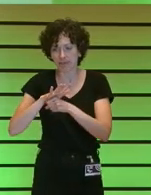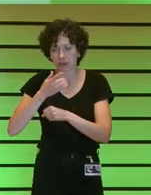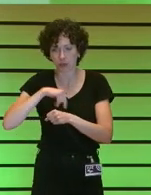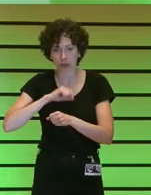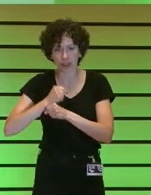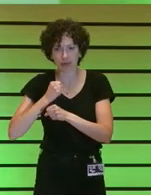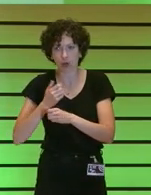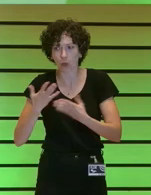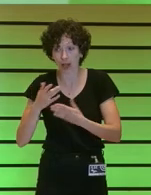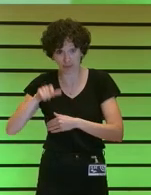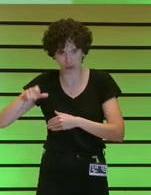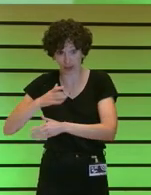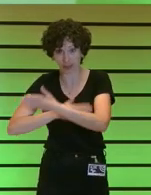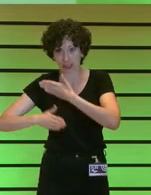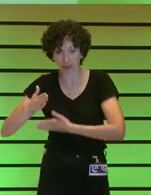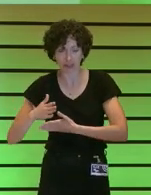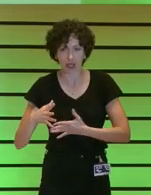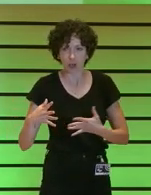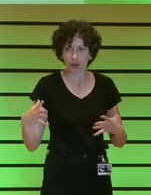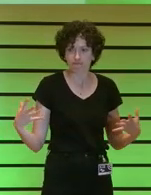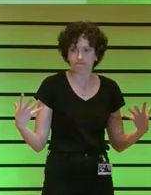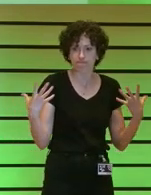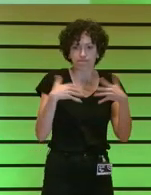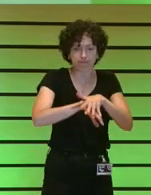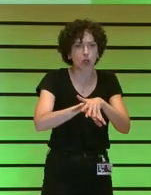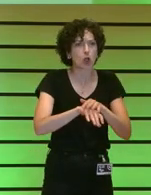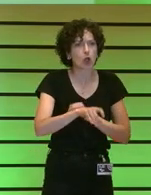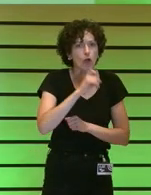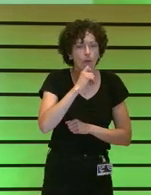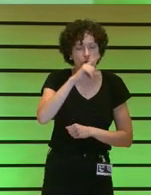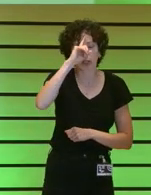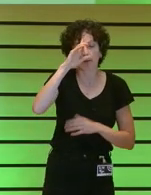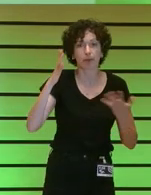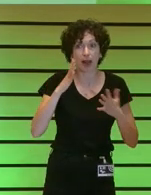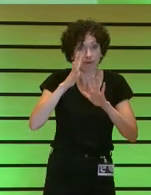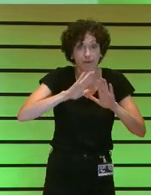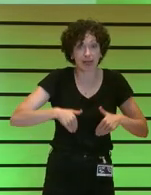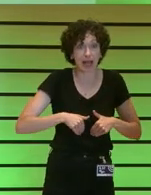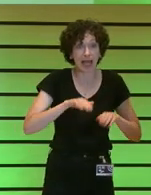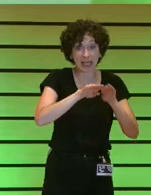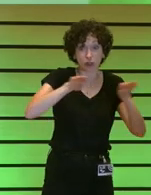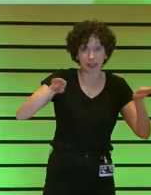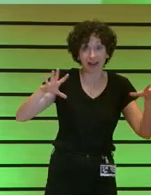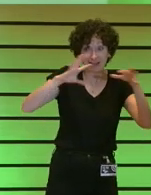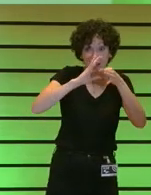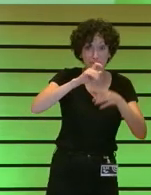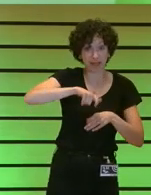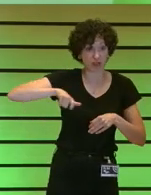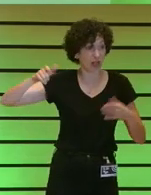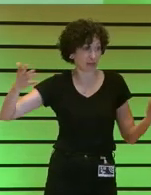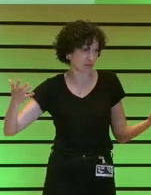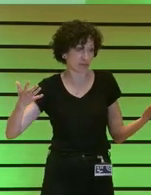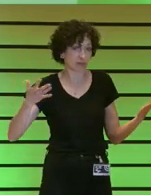de actuación que son las personas con discapacidad sus familias y estamos viendo que la sostenibilidad va de personas totalmente Nosotros con lo cual